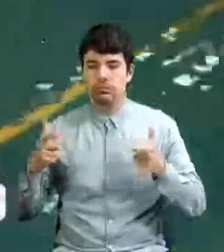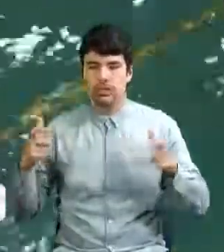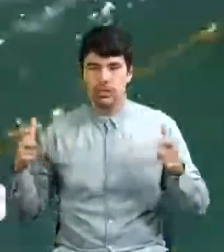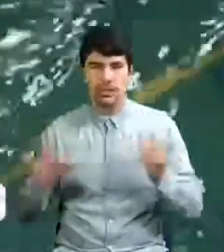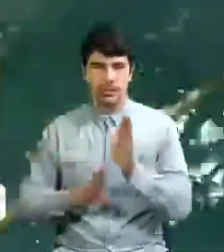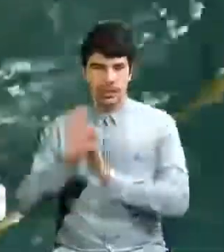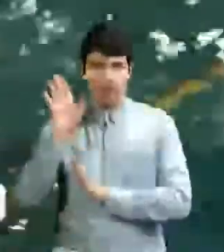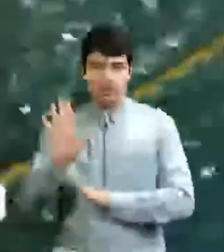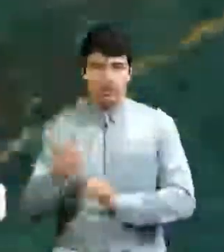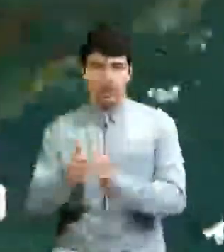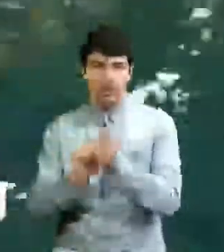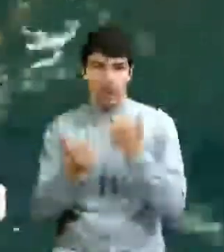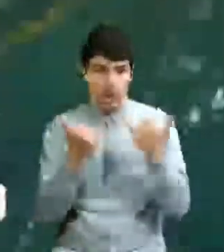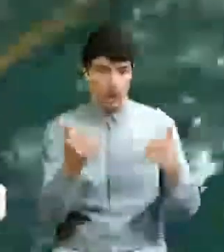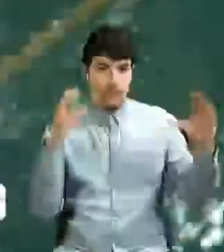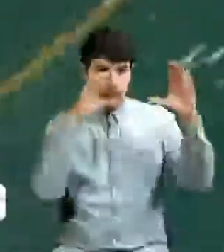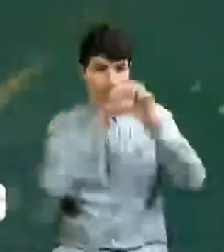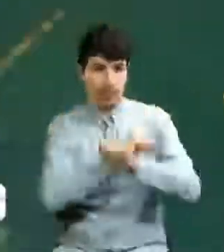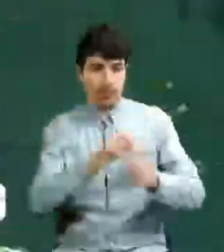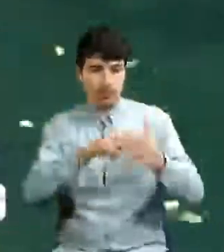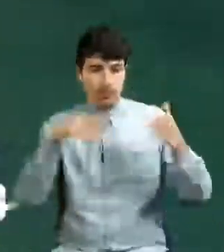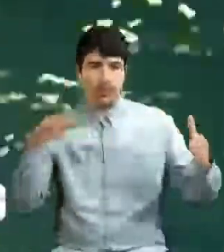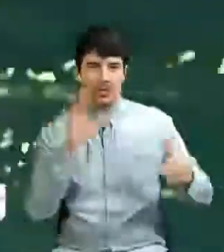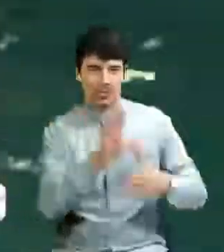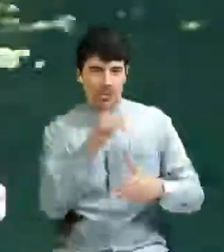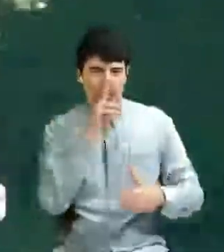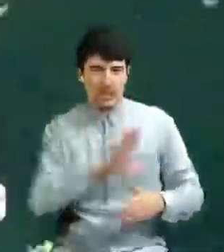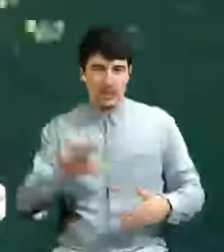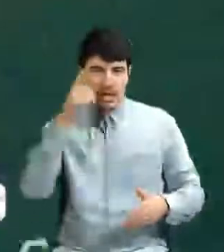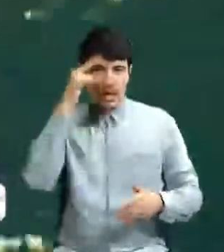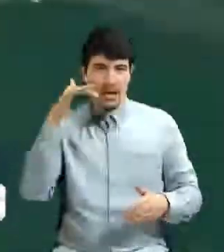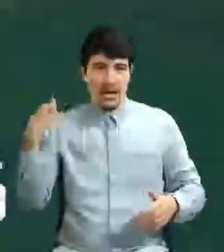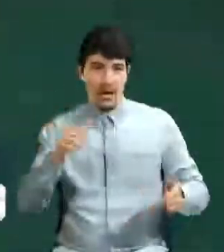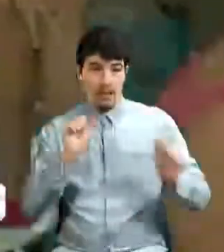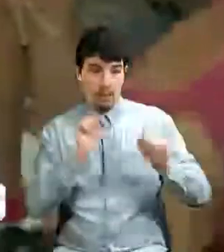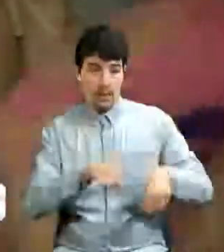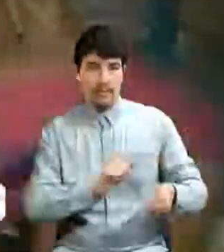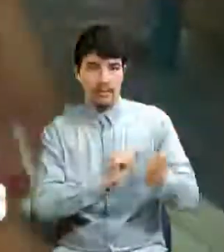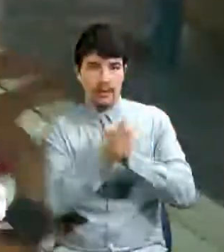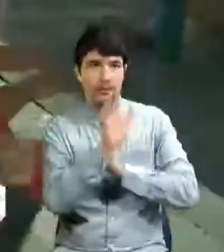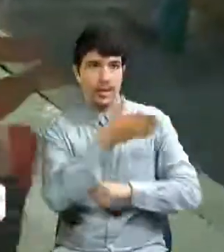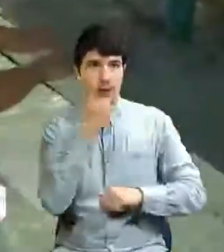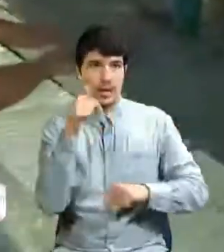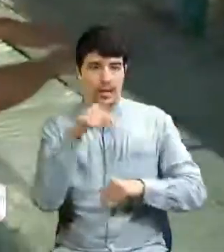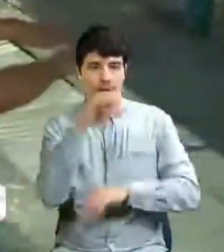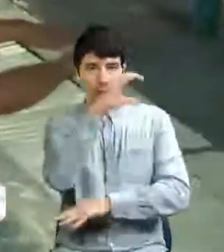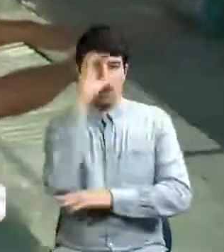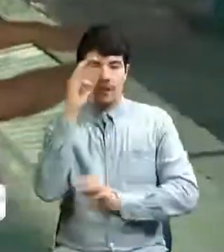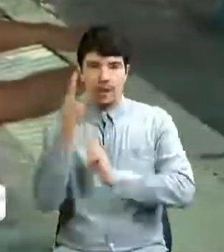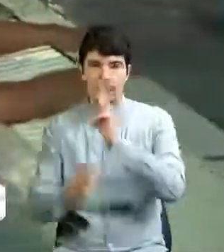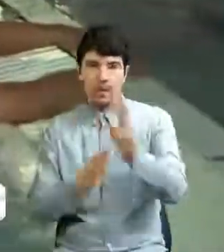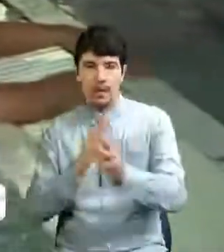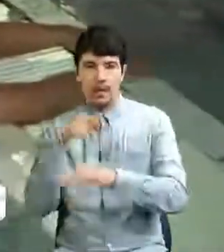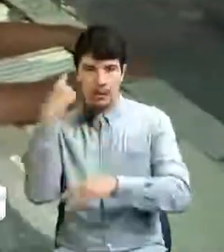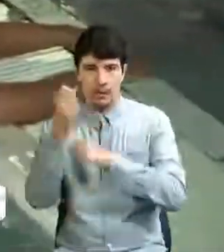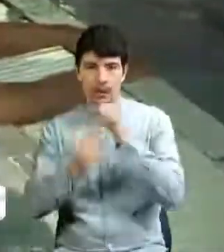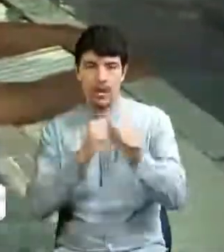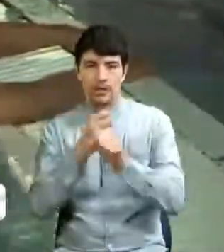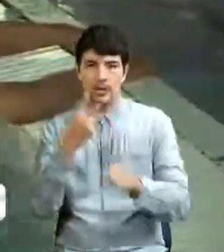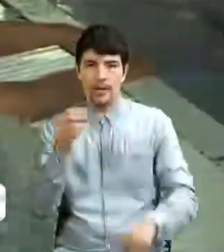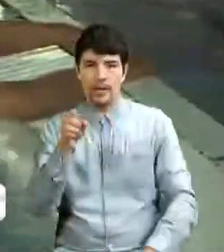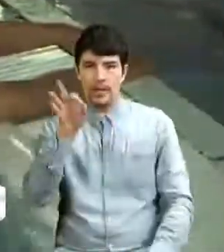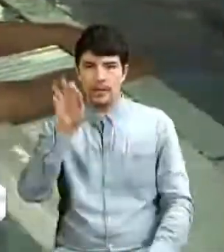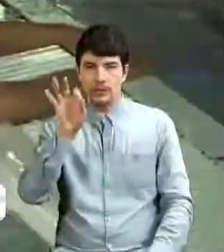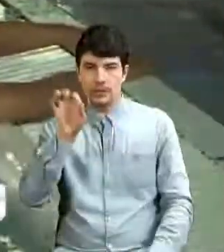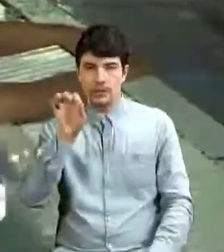desde esta noche competir a un grupo numeroso en el nacional de cartagena que dará cupos a los mejores de colombia al mundial del serbio 2018 los